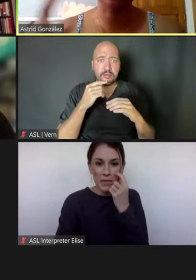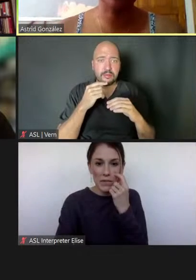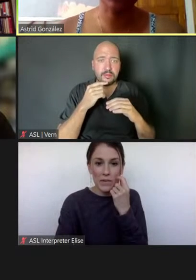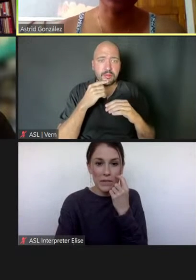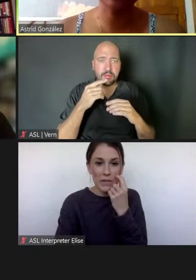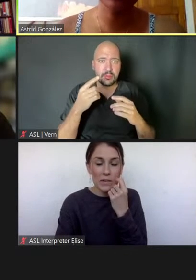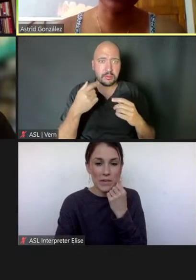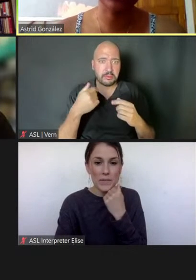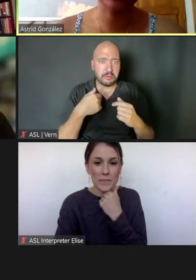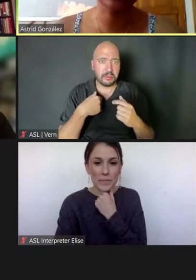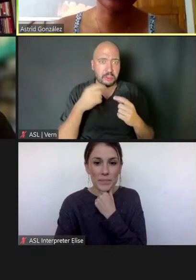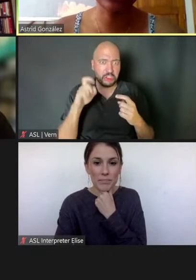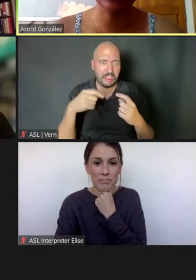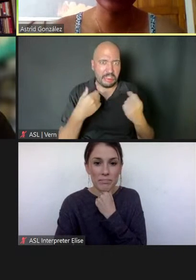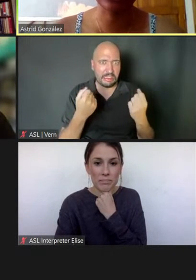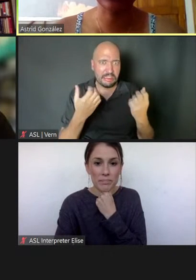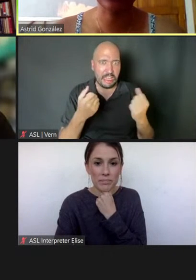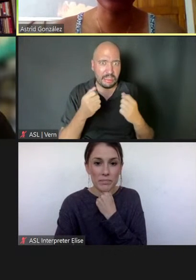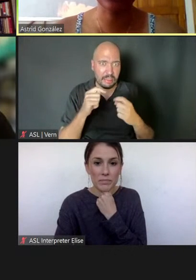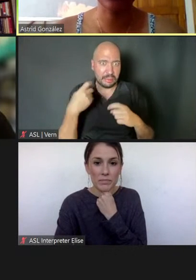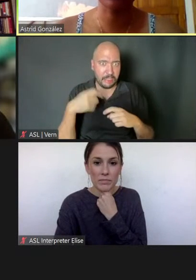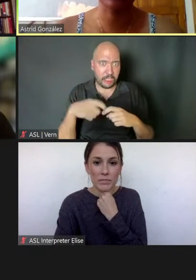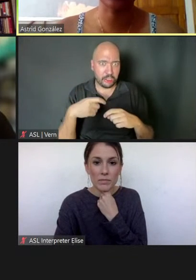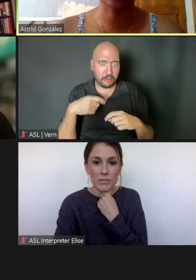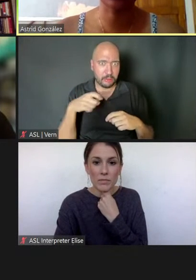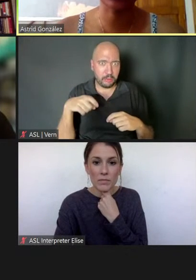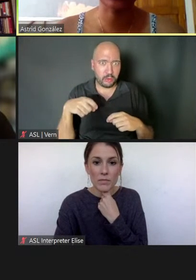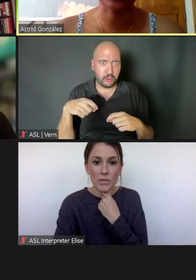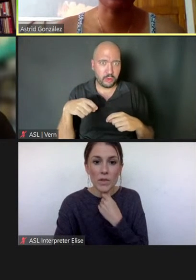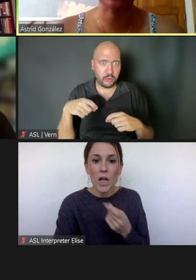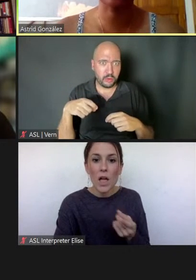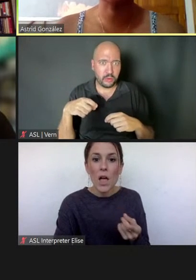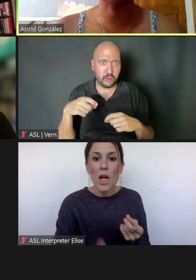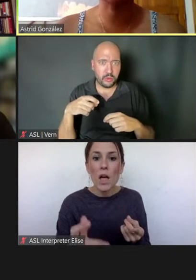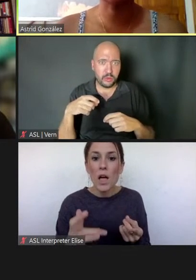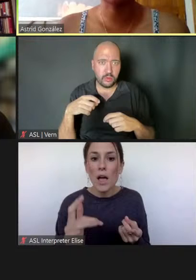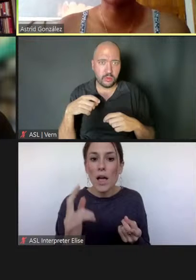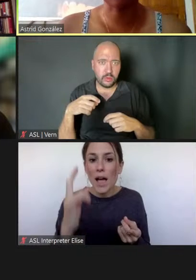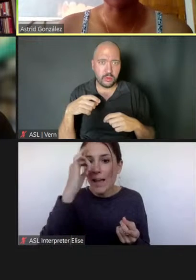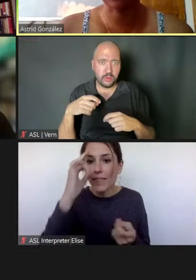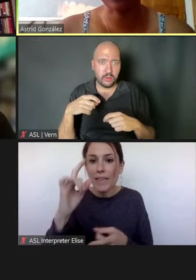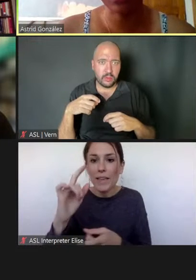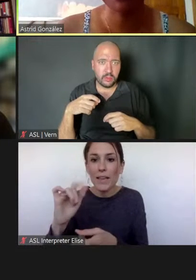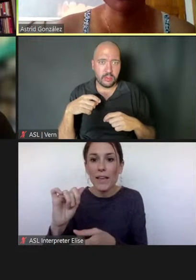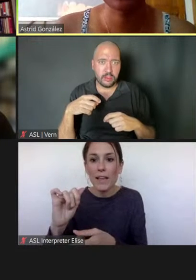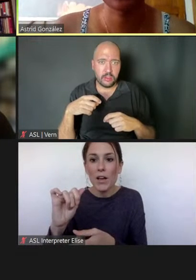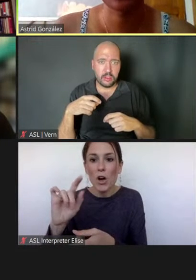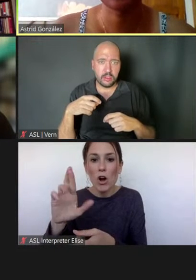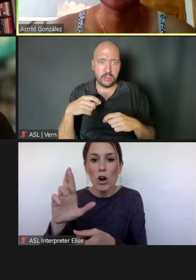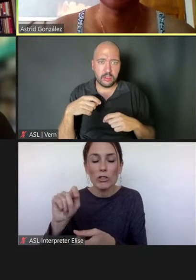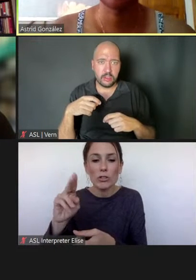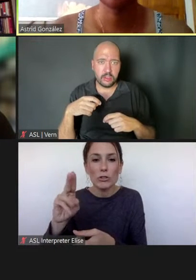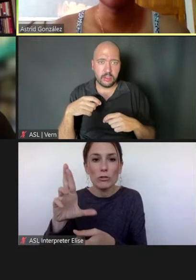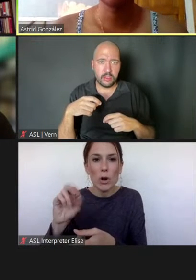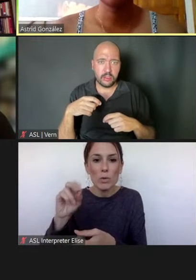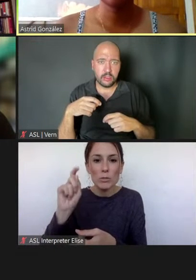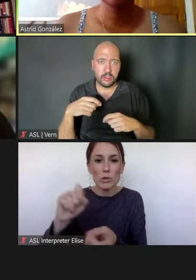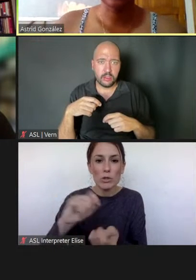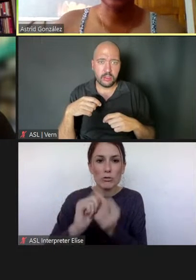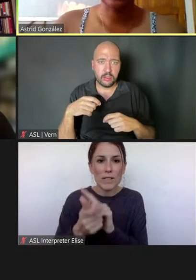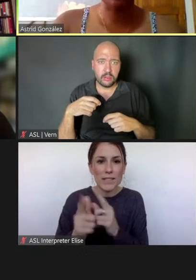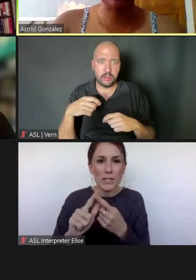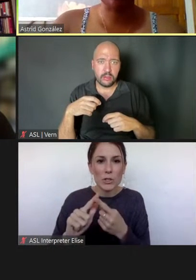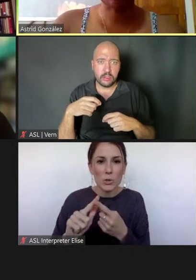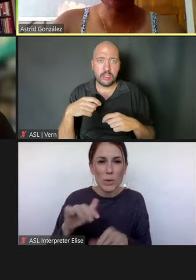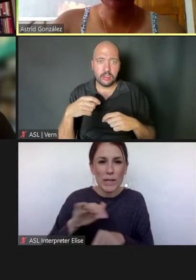del Pacífico colombiano, que es el territorio con mayor población afrodescendiente en Colombia.